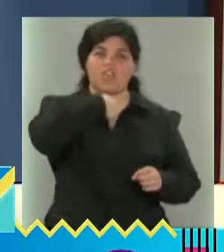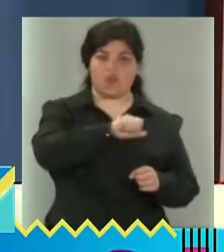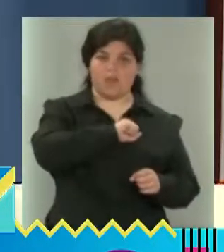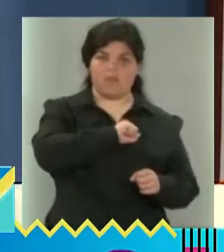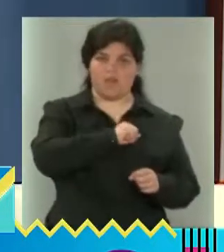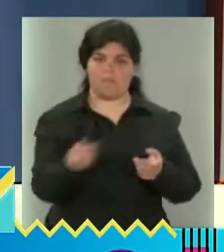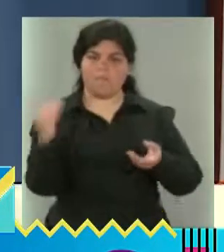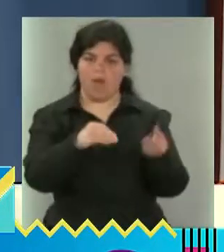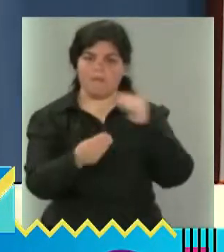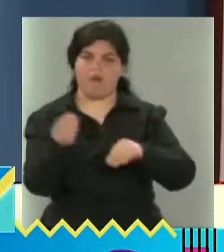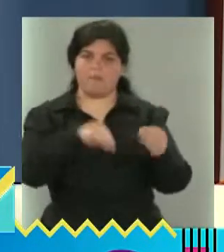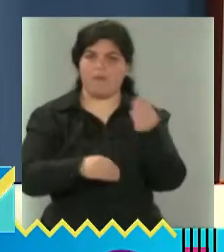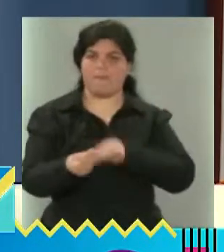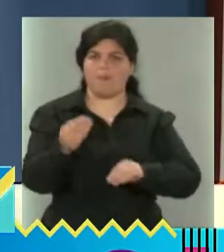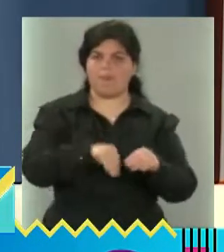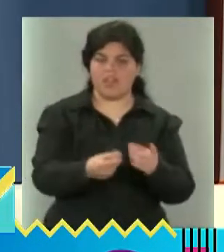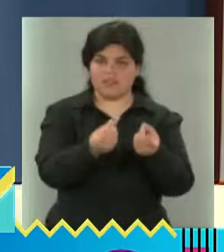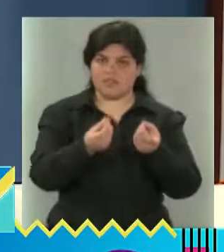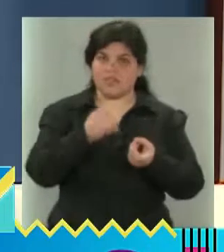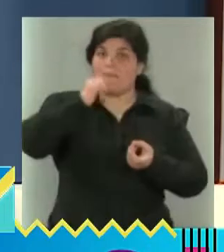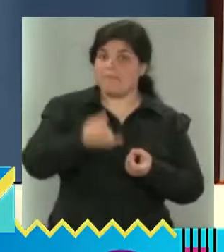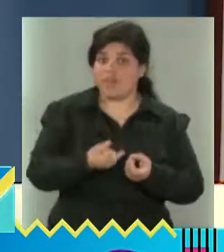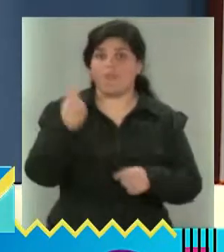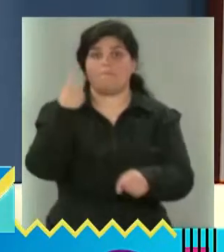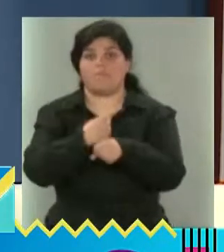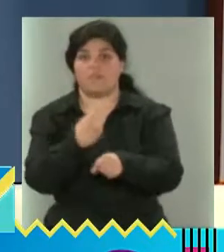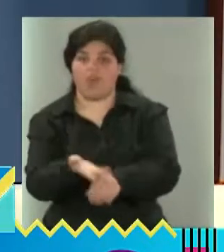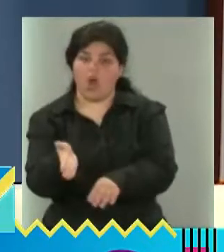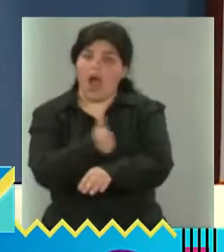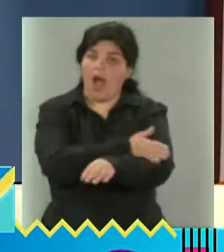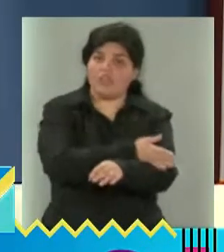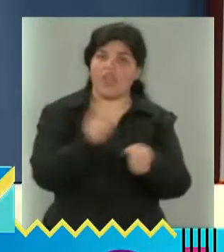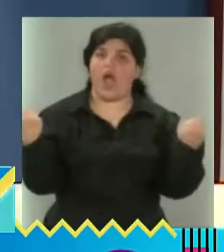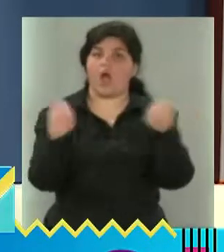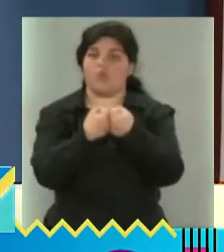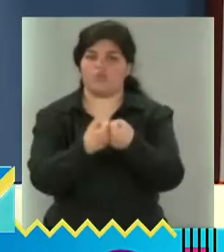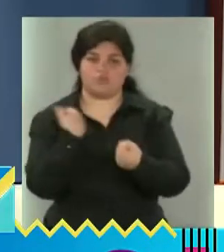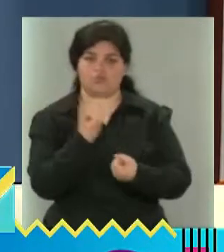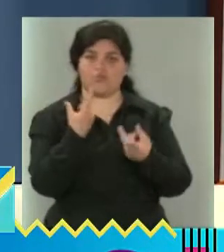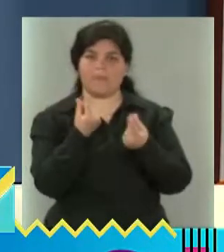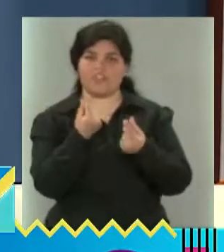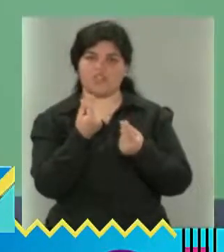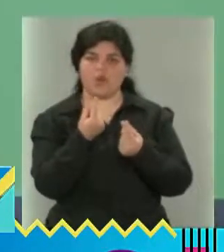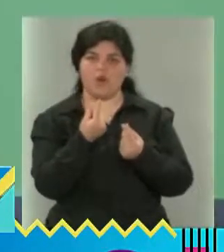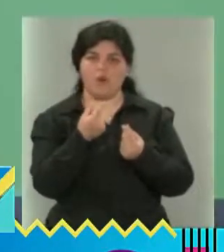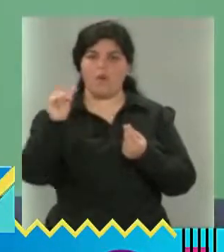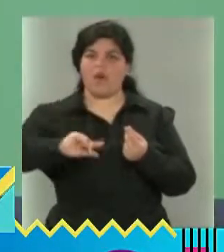Necesitamos trabajar en los acuerdos internacionales para poder estar en equipo. Hoy día tenemos menores precios que Chile, somos más competitivos,